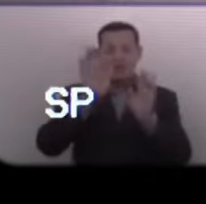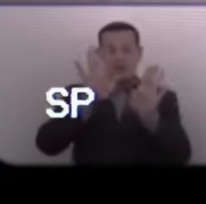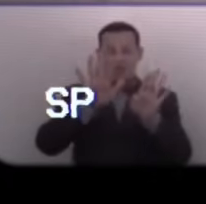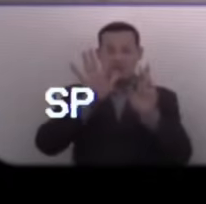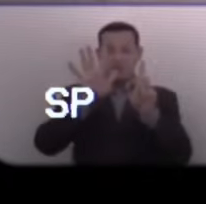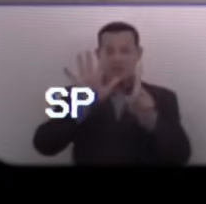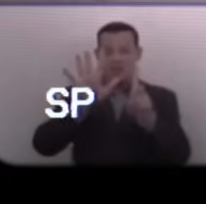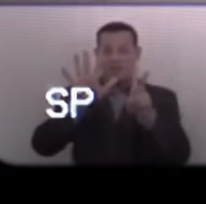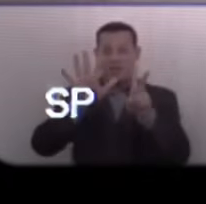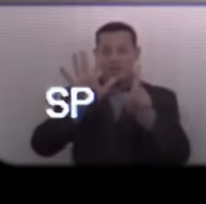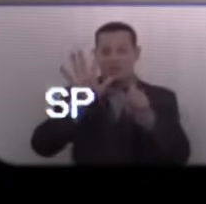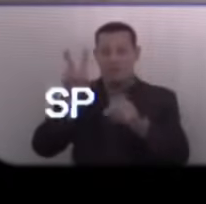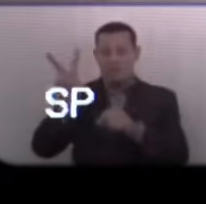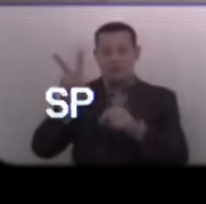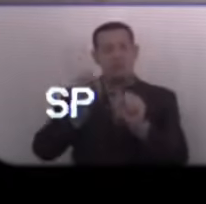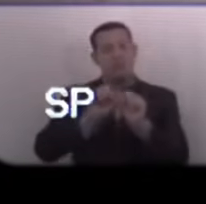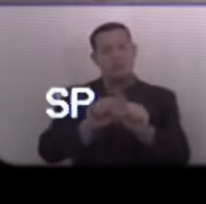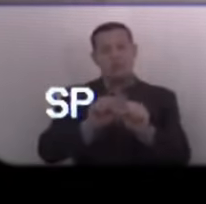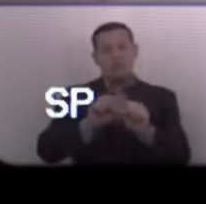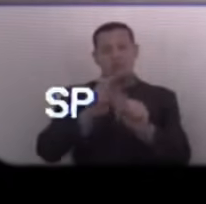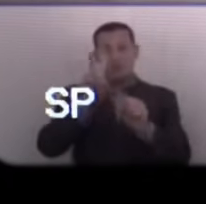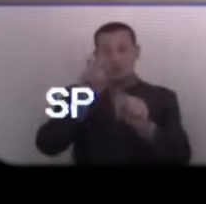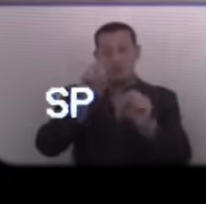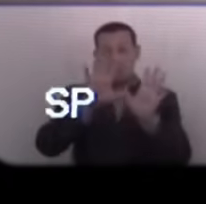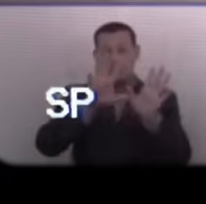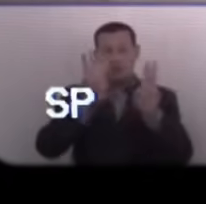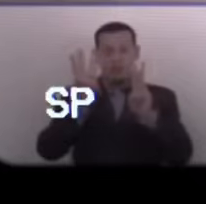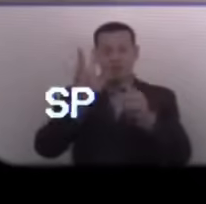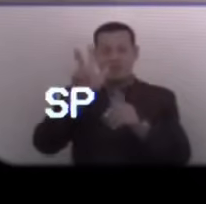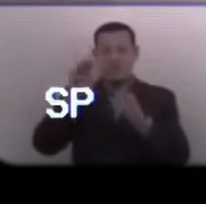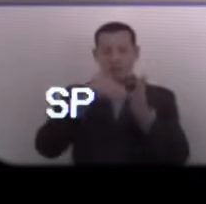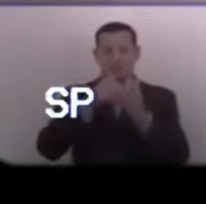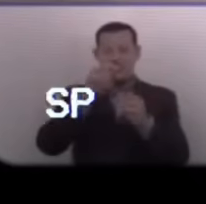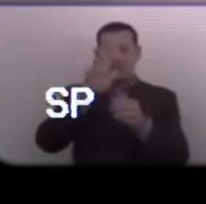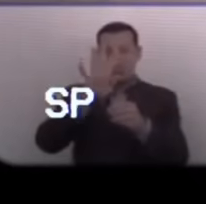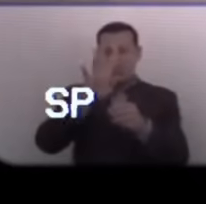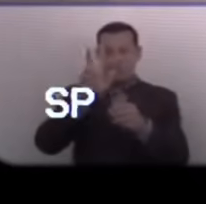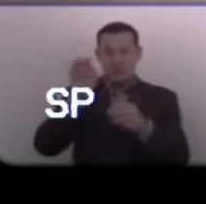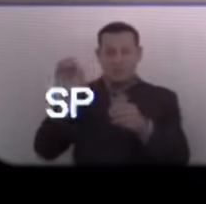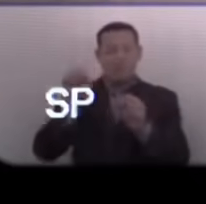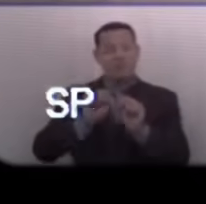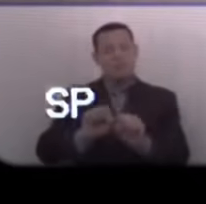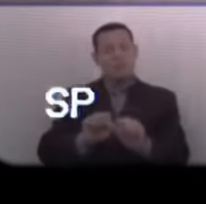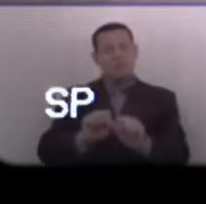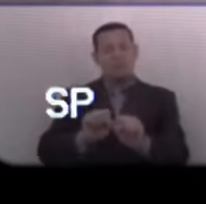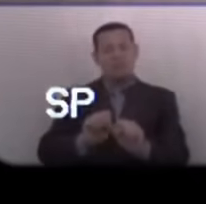3.962 homicidios. 2018, 3.346 homicidios.